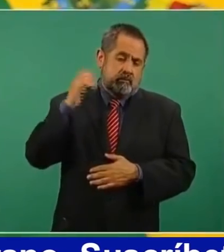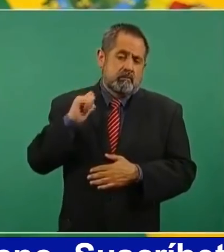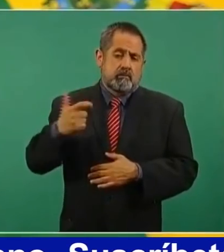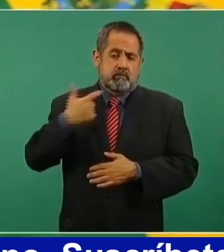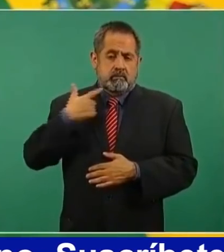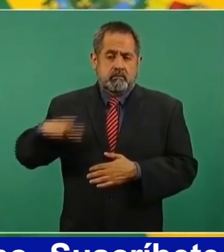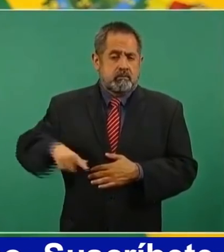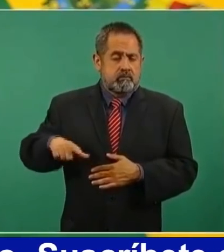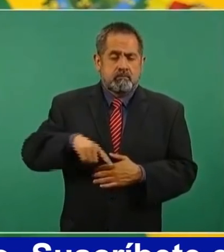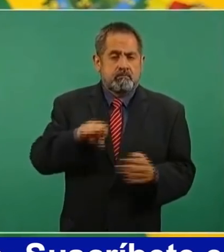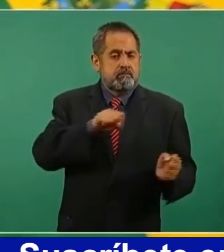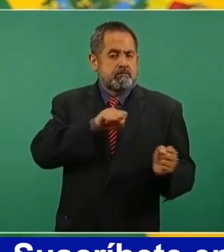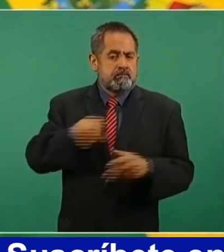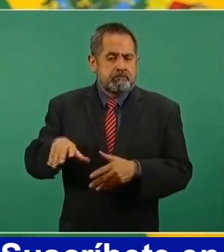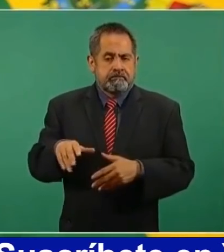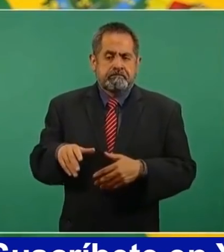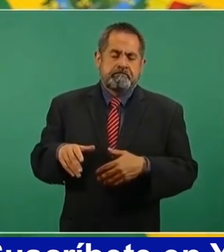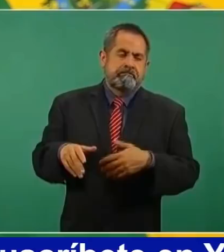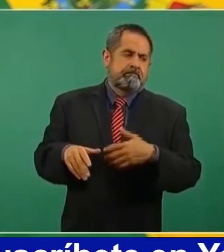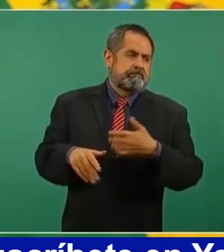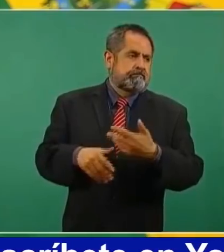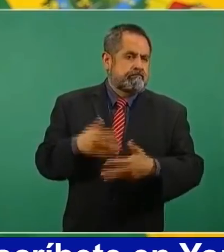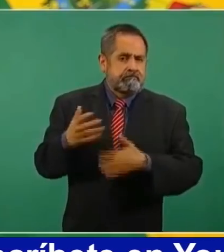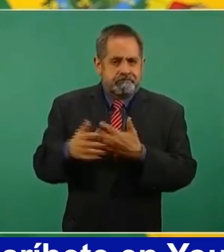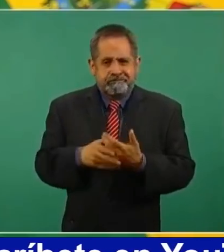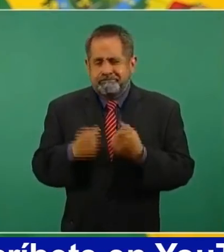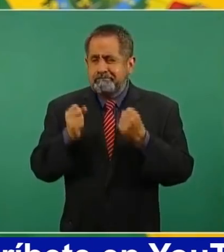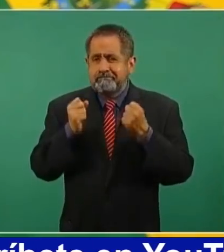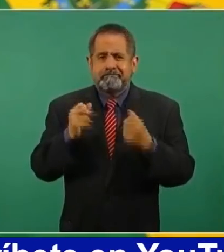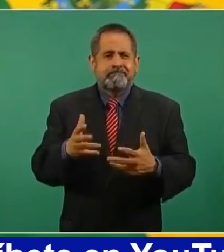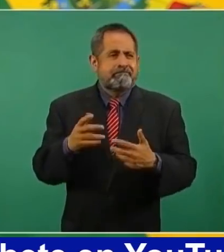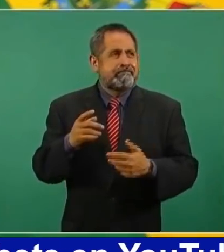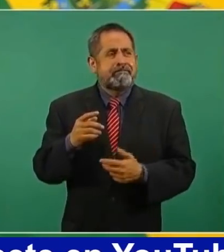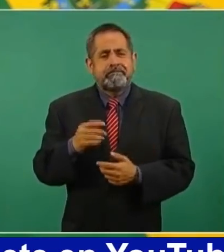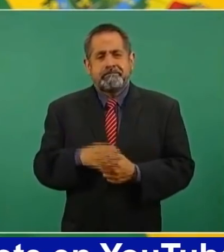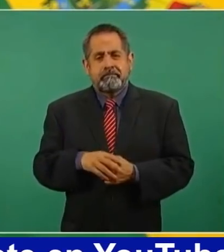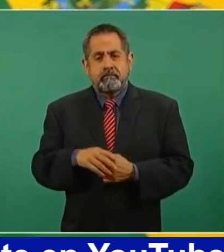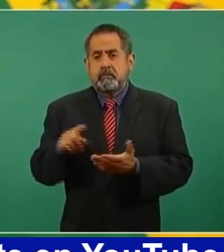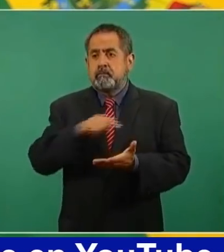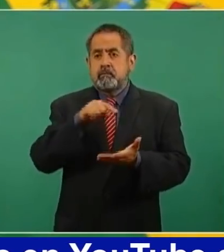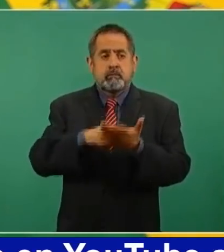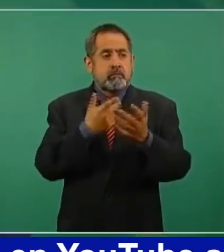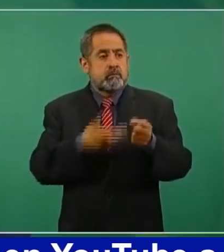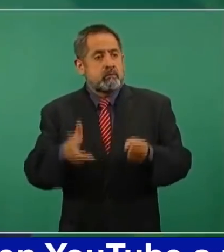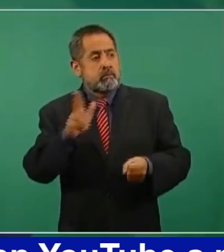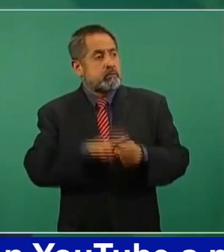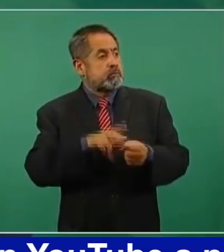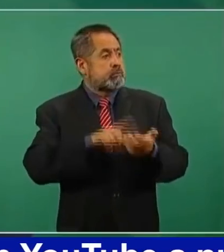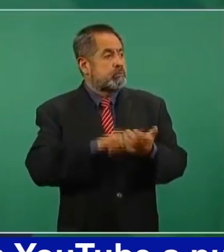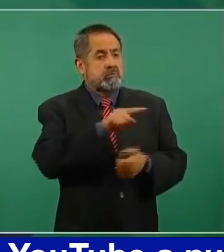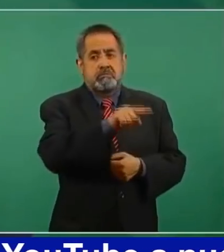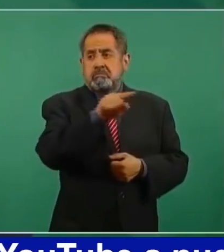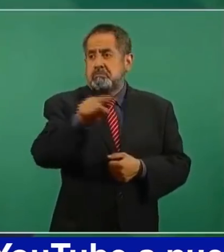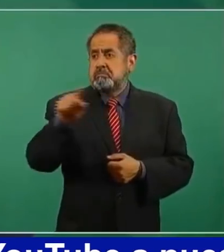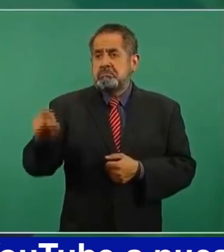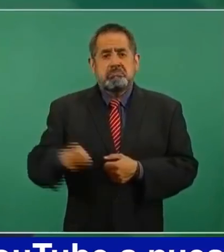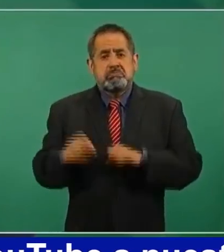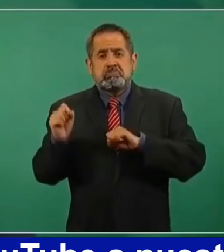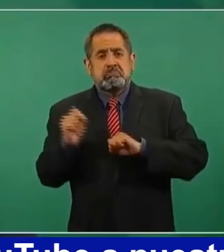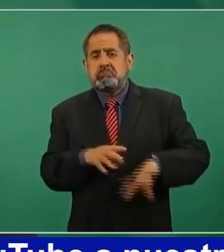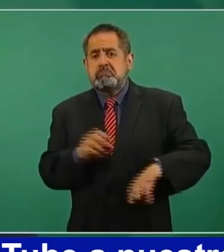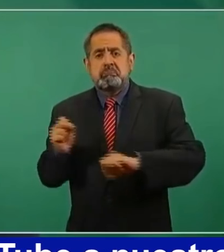tirado, con cientos de centros de salud, de hospitales abandonados,